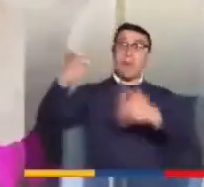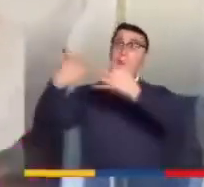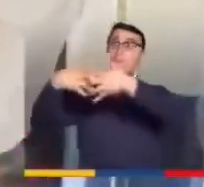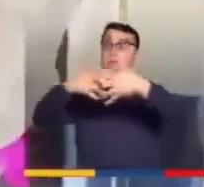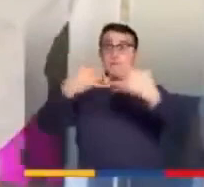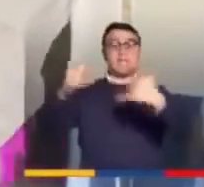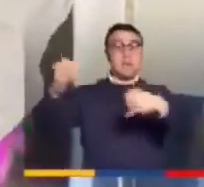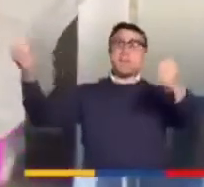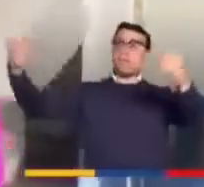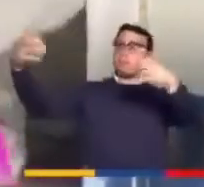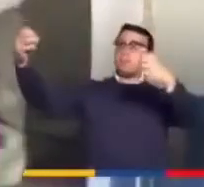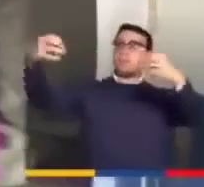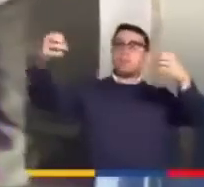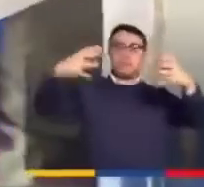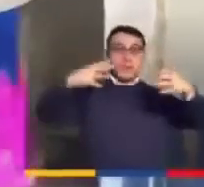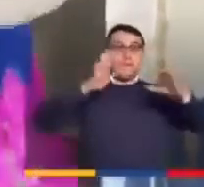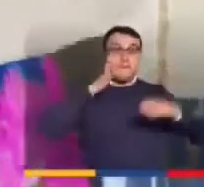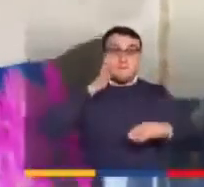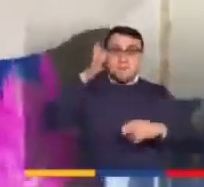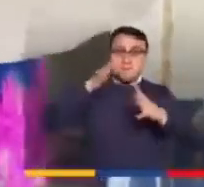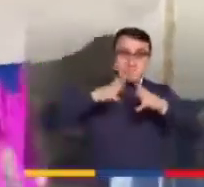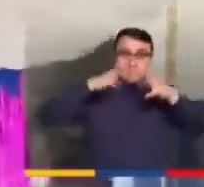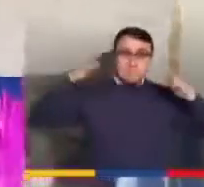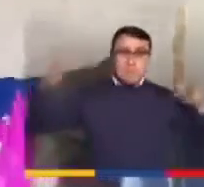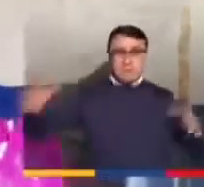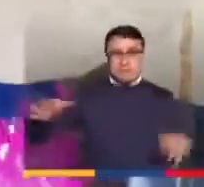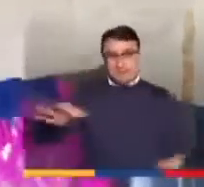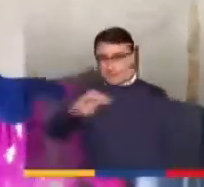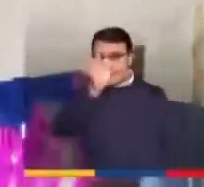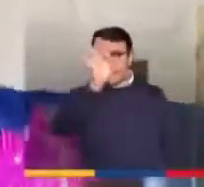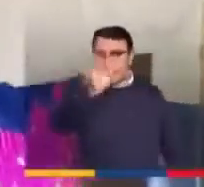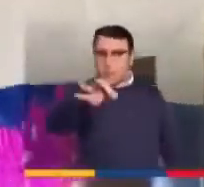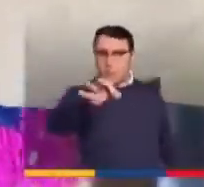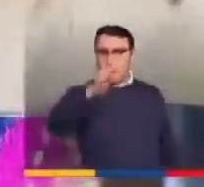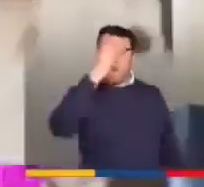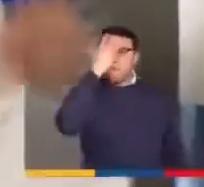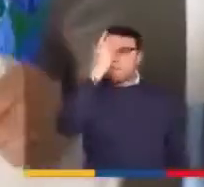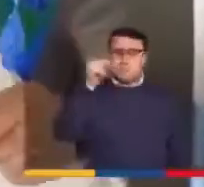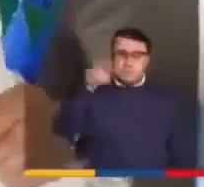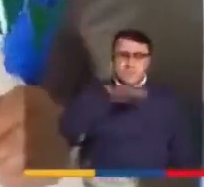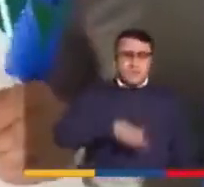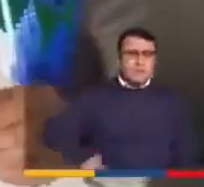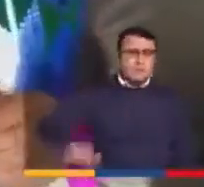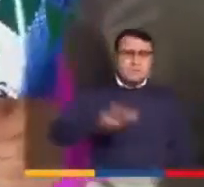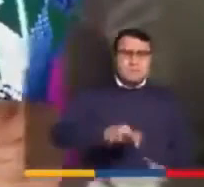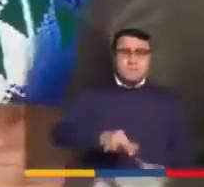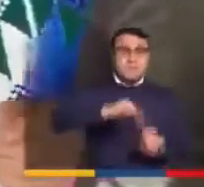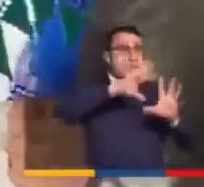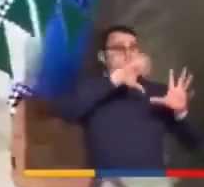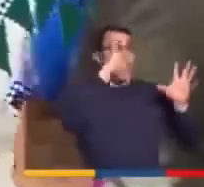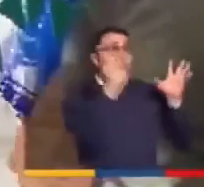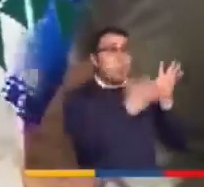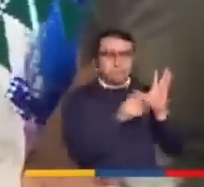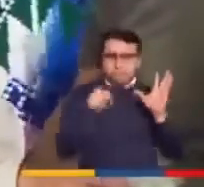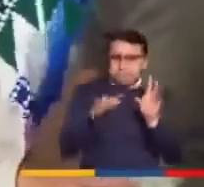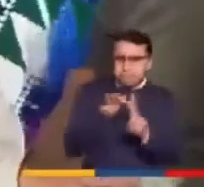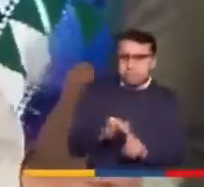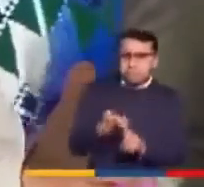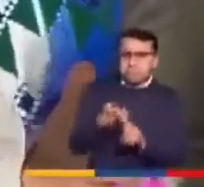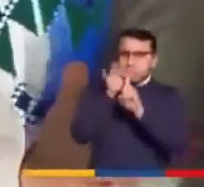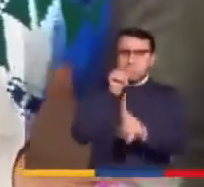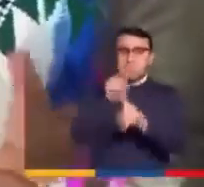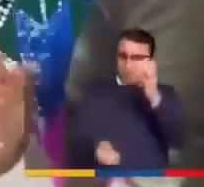a llegar en cantidades, porque este es uno de los puntos fundamentales del planeta para la generación de energías